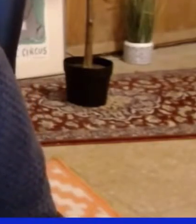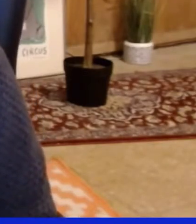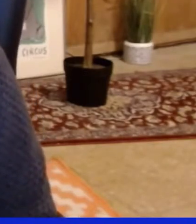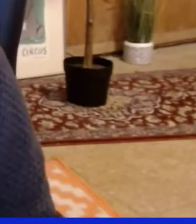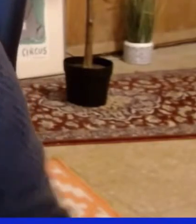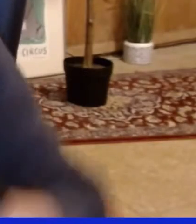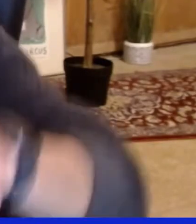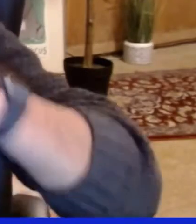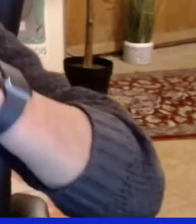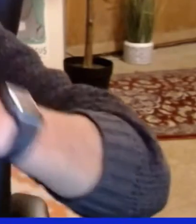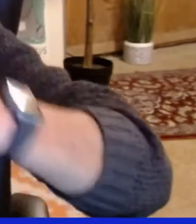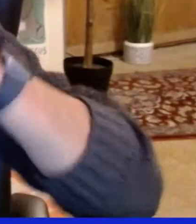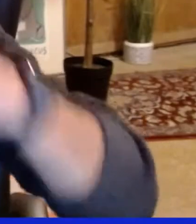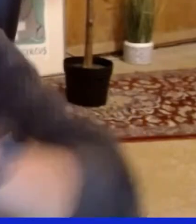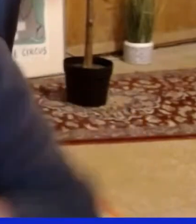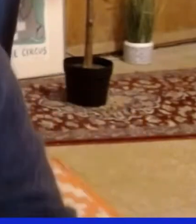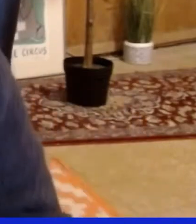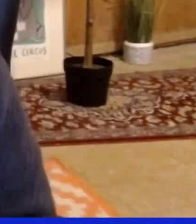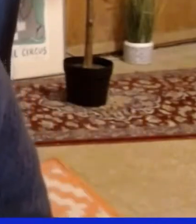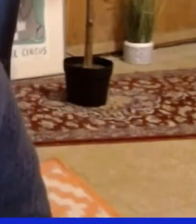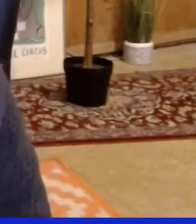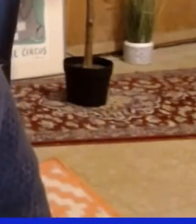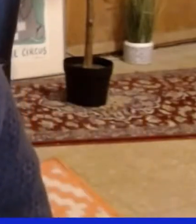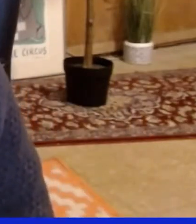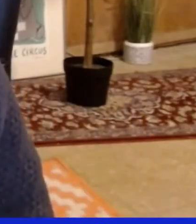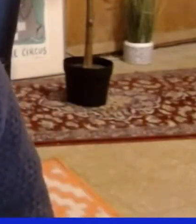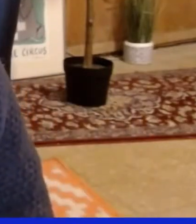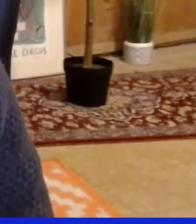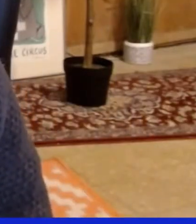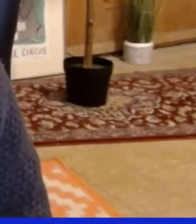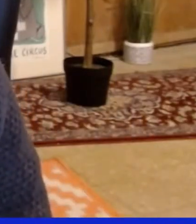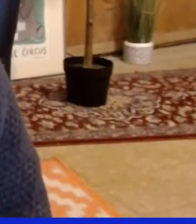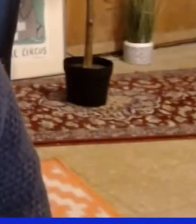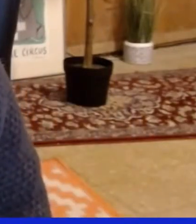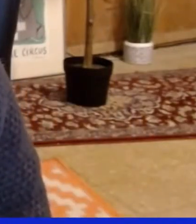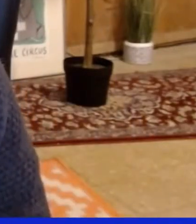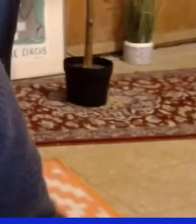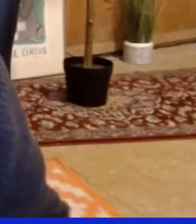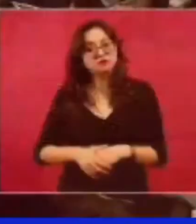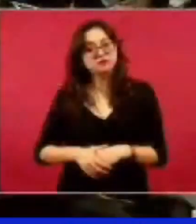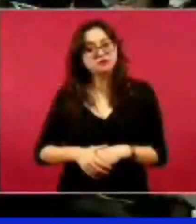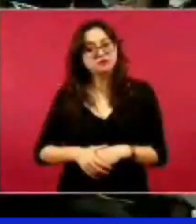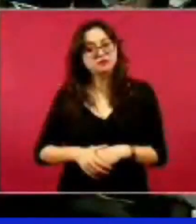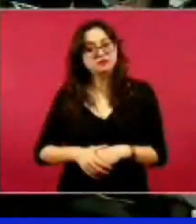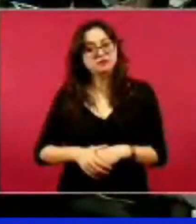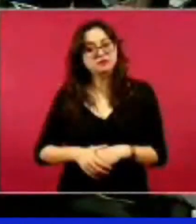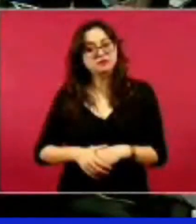muy interesante. Vamos a ver este fuerte intercambio que existió entre el presidente y el corresponsal.